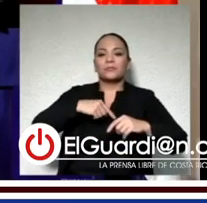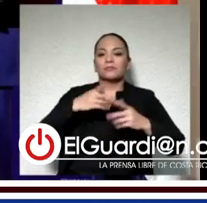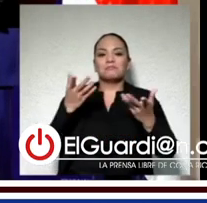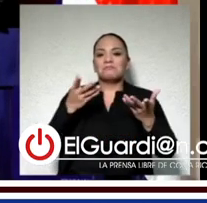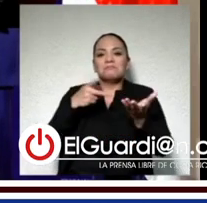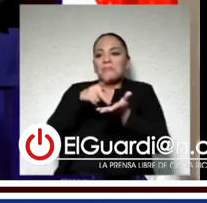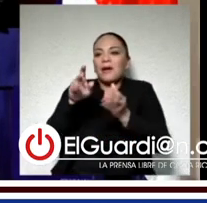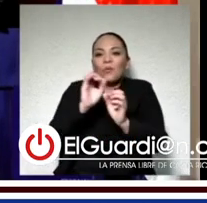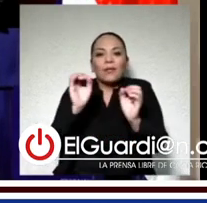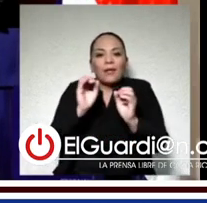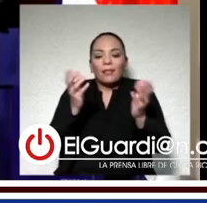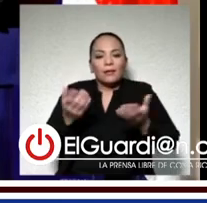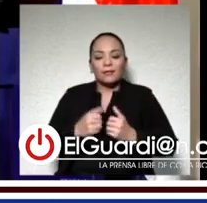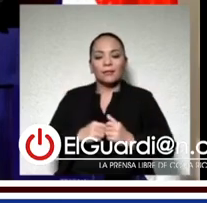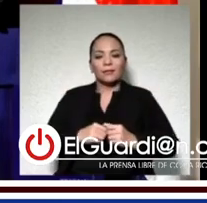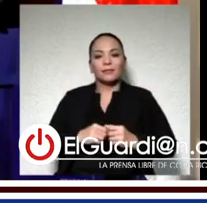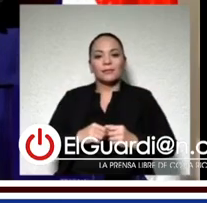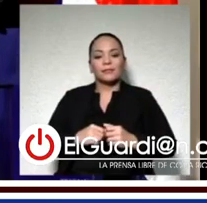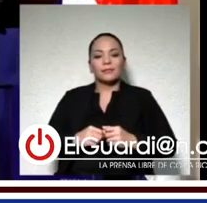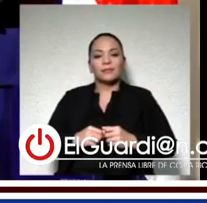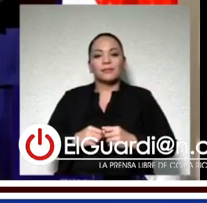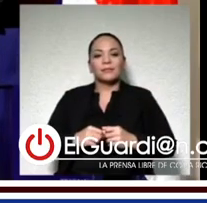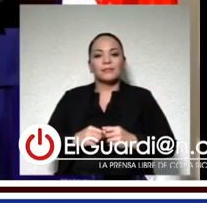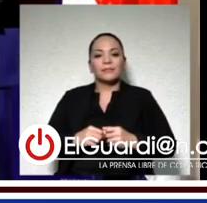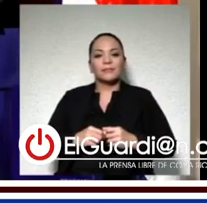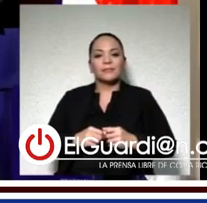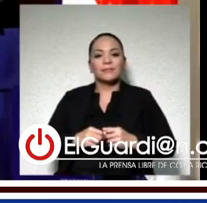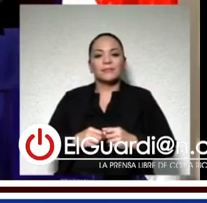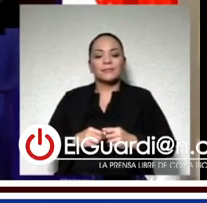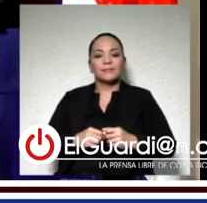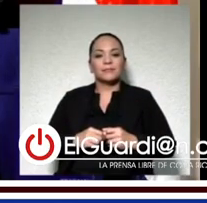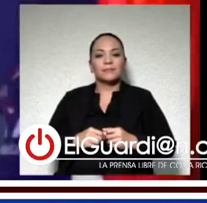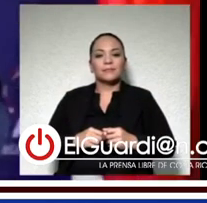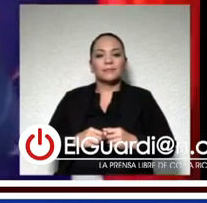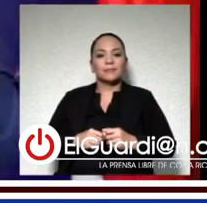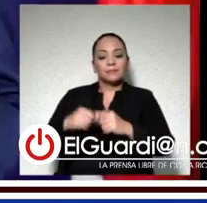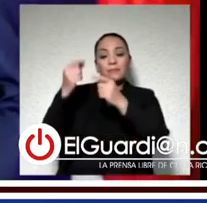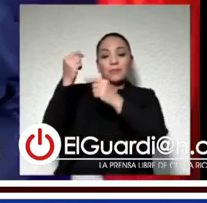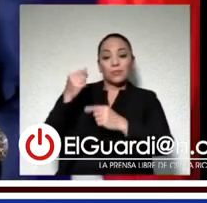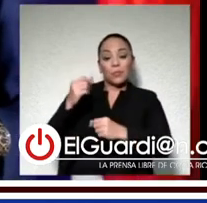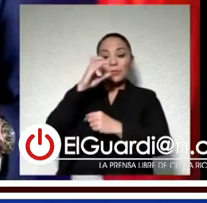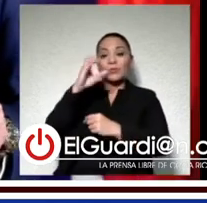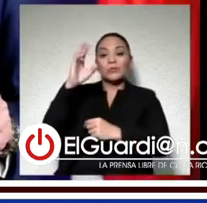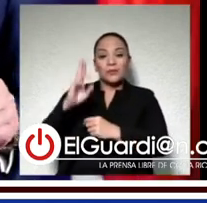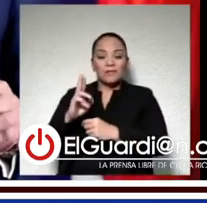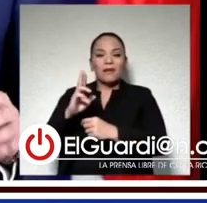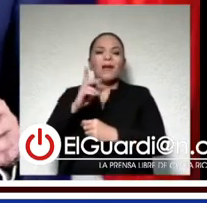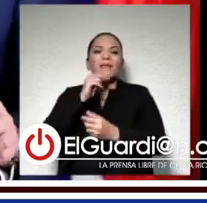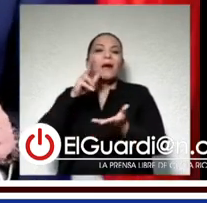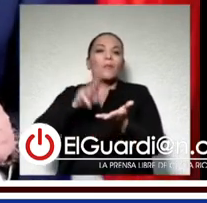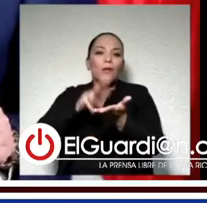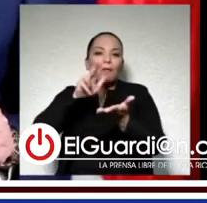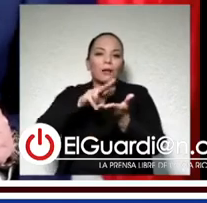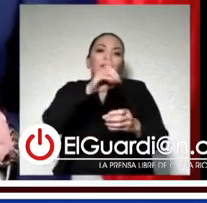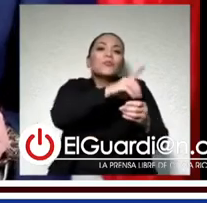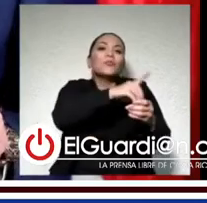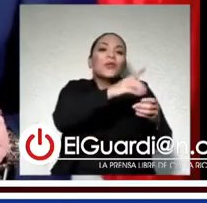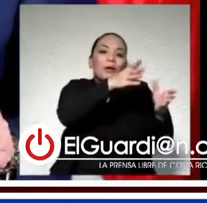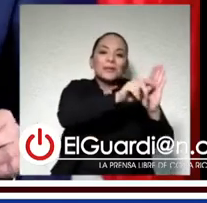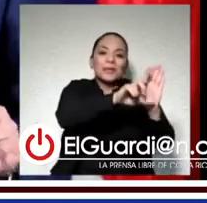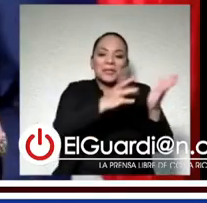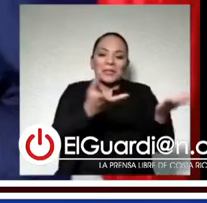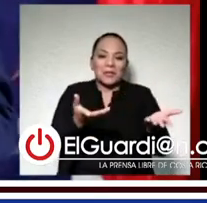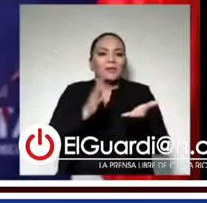no le hemos pagado... el presupuesto de la República lo prueban los diputados y es transparente, pero ¿sabe qué, don Alan? Le vamos a mandar